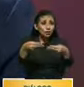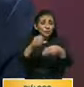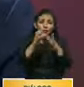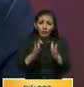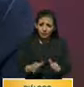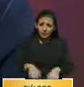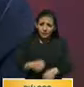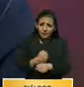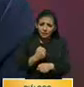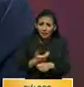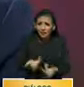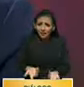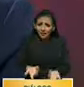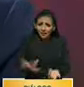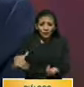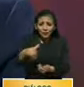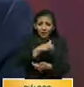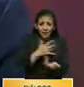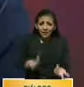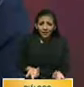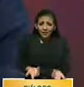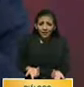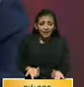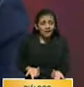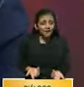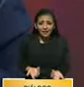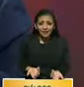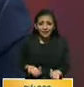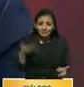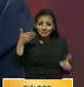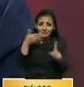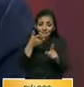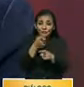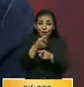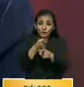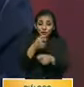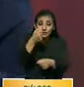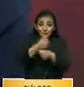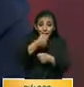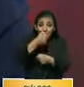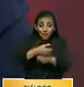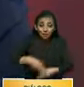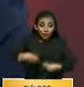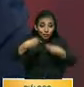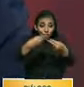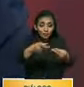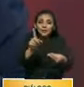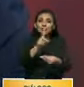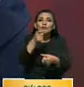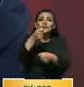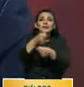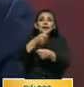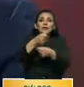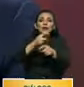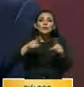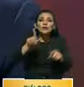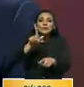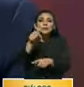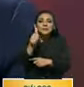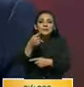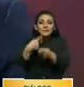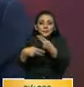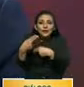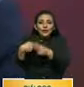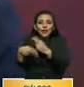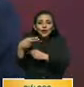ecuatorianos puedan trabajar todos como nosotros aspiramos. Por eso, más allá del empleo, es crear trabajo emprendedor,